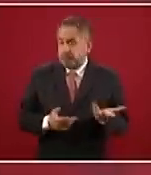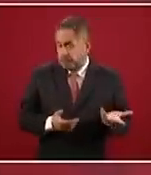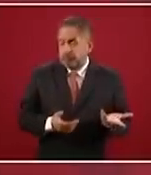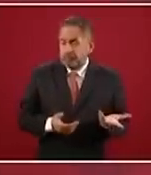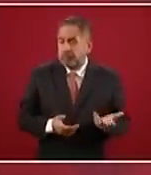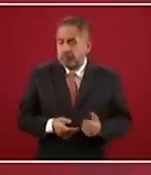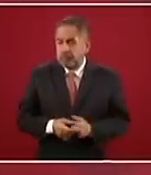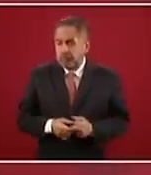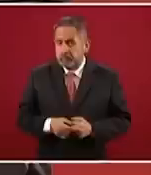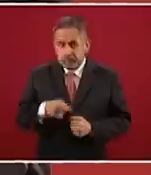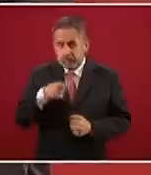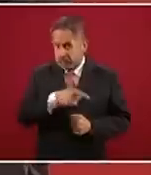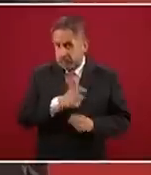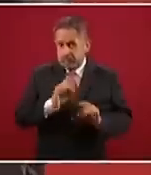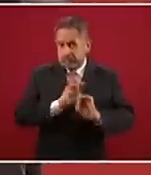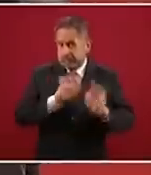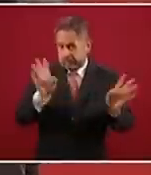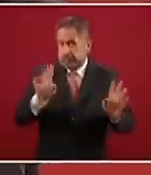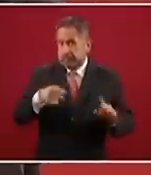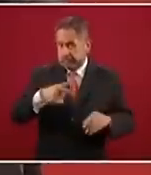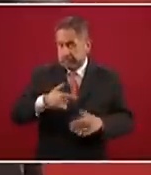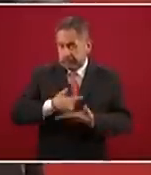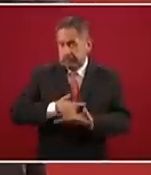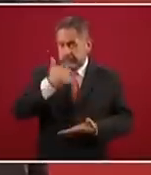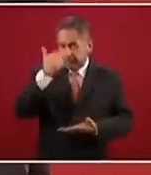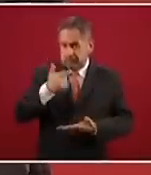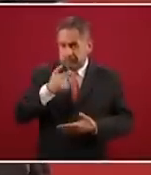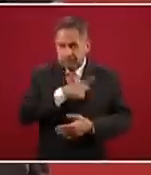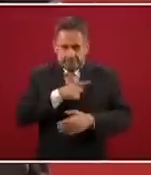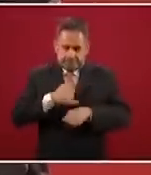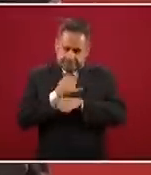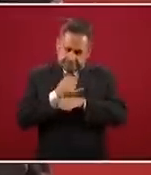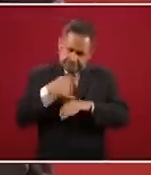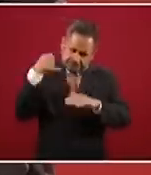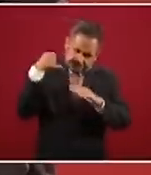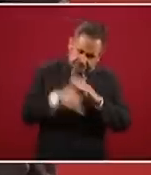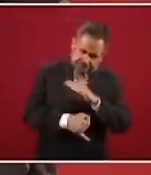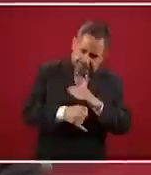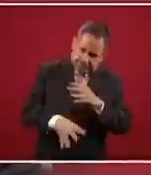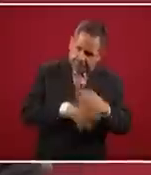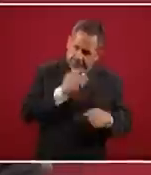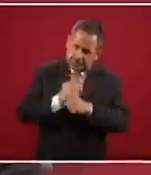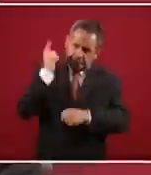Es un caso que amerita ir al fondo.